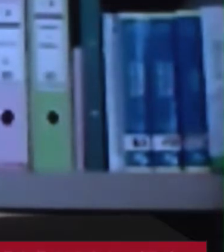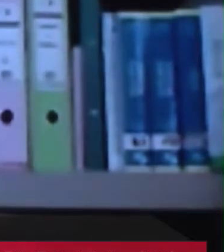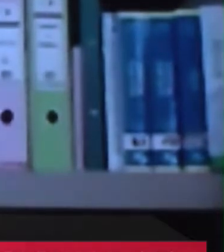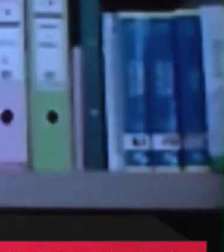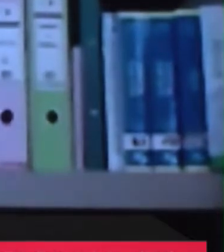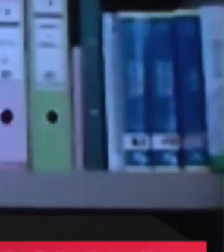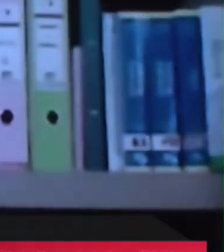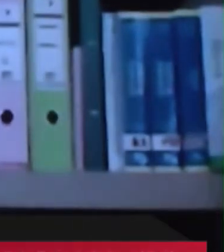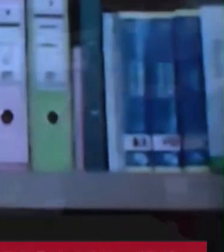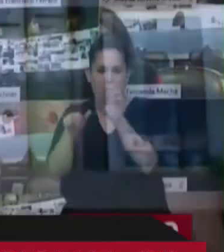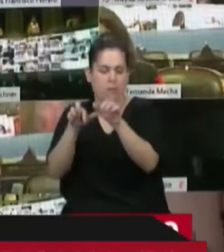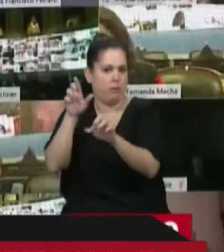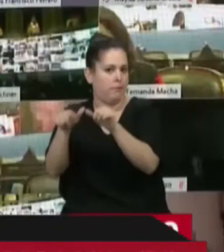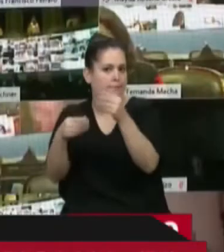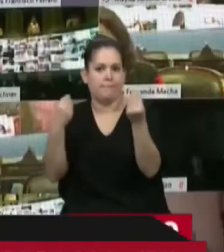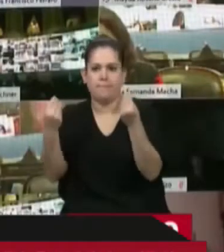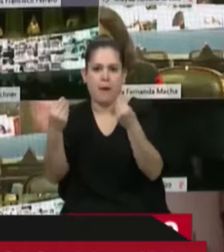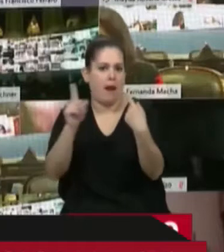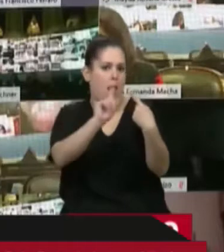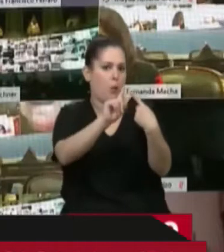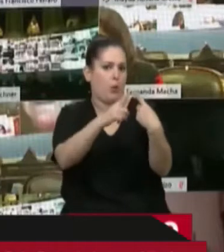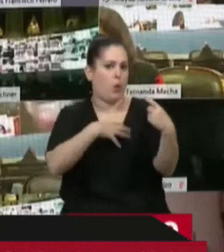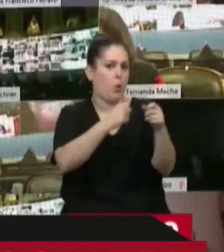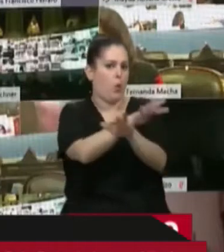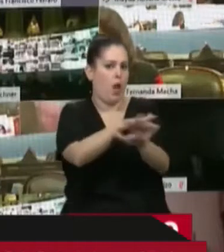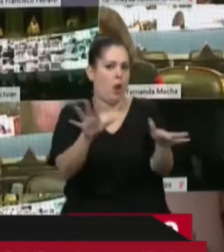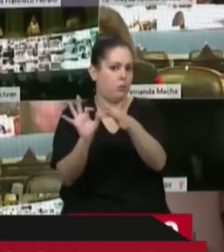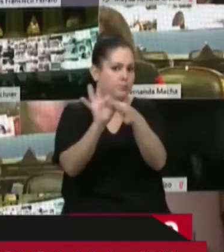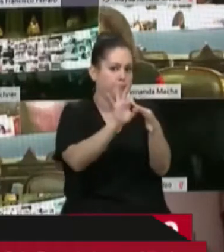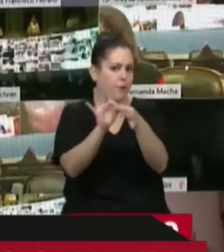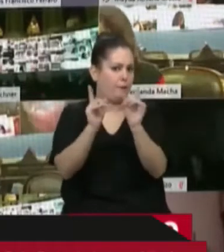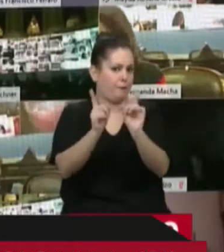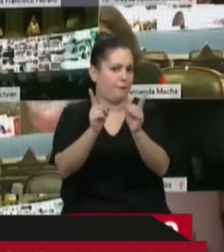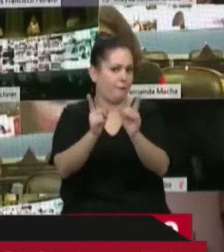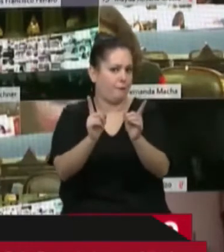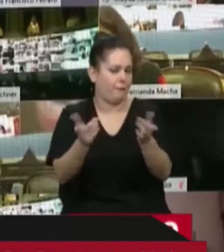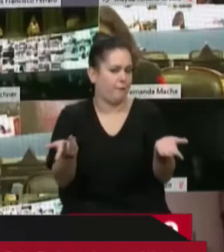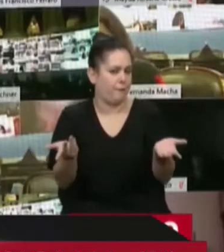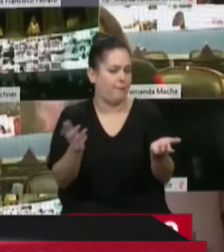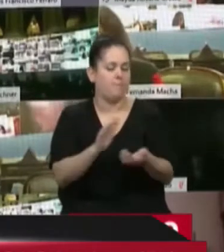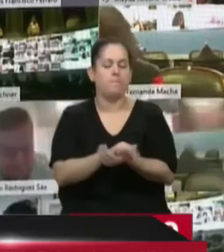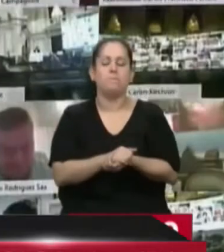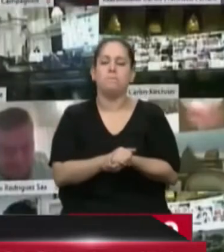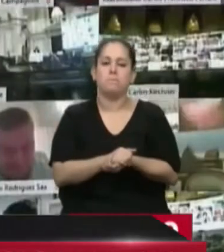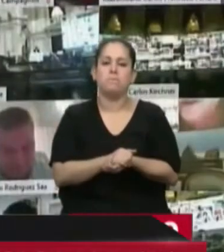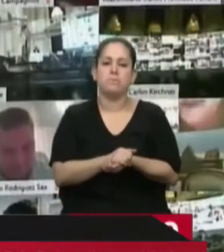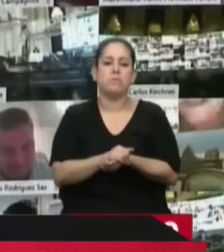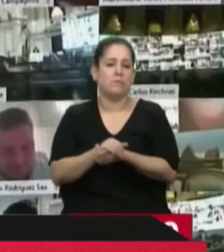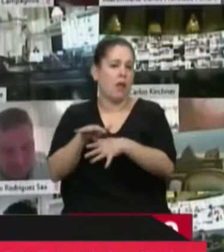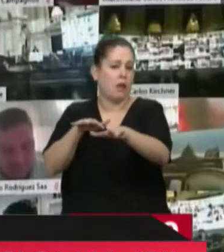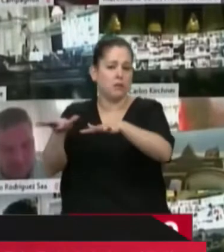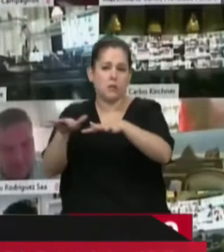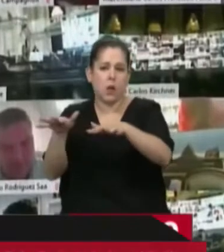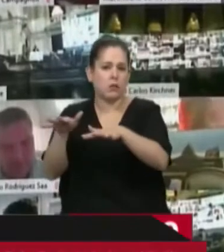docentes discutidas en negociaciones colectivas. Y en este caso, bueno, quien tiene que garantizar es el gobierno nacional, los